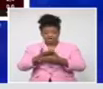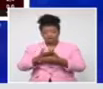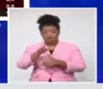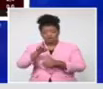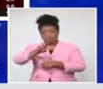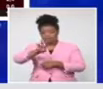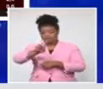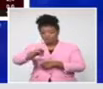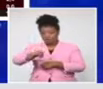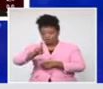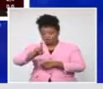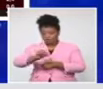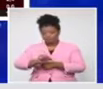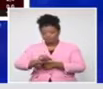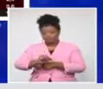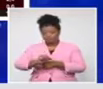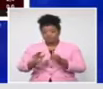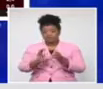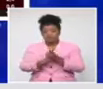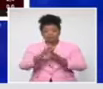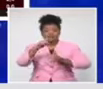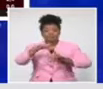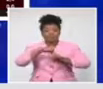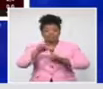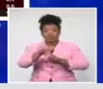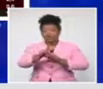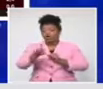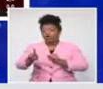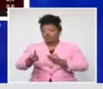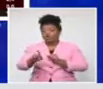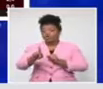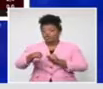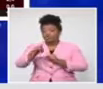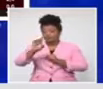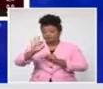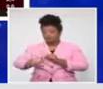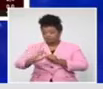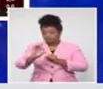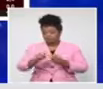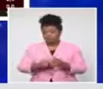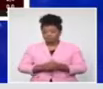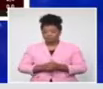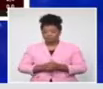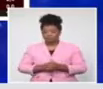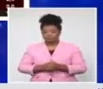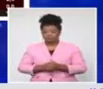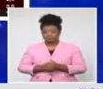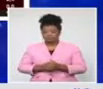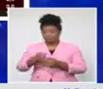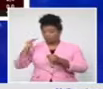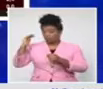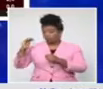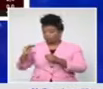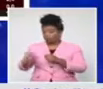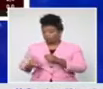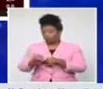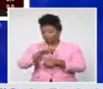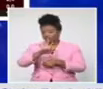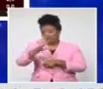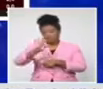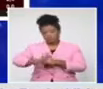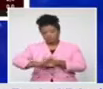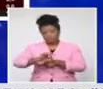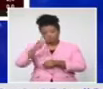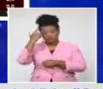13,1%, Matanzas el 11,1%, y ya de ahí para abajo 5% en Ciego de Ávila